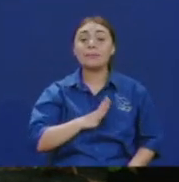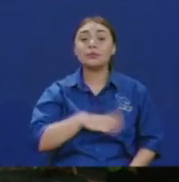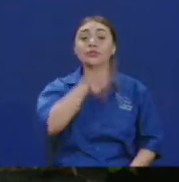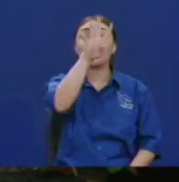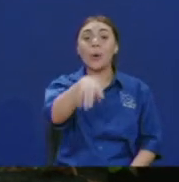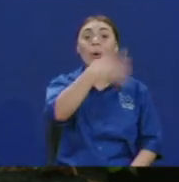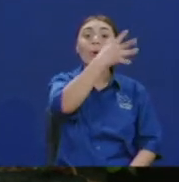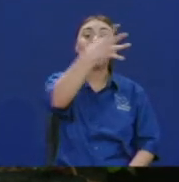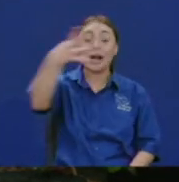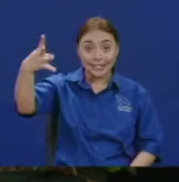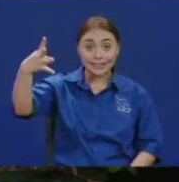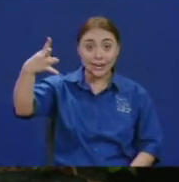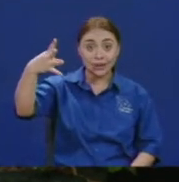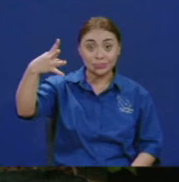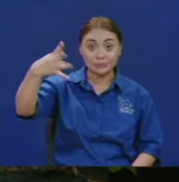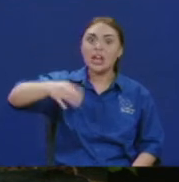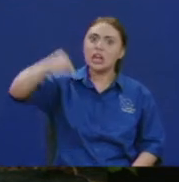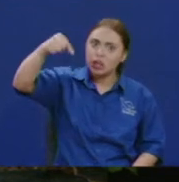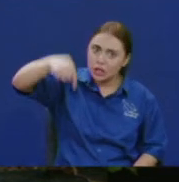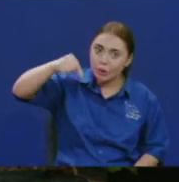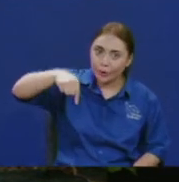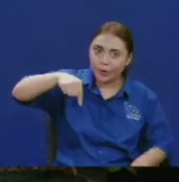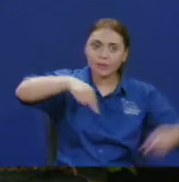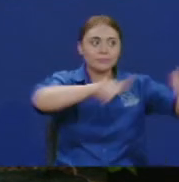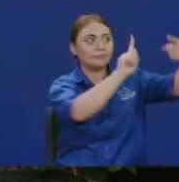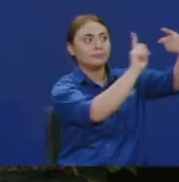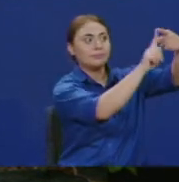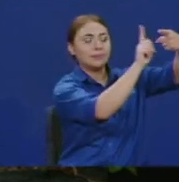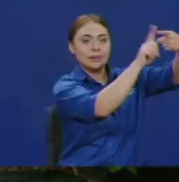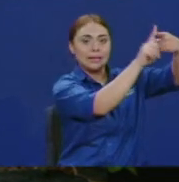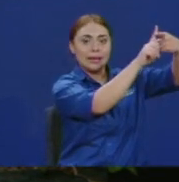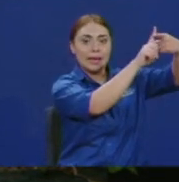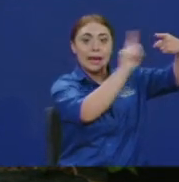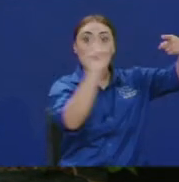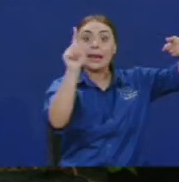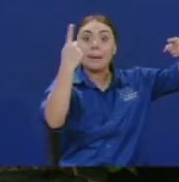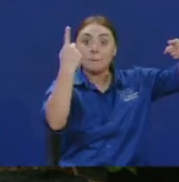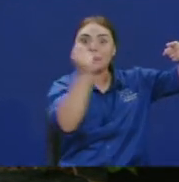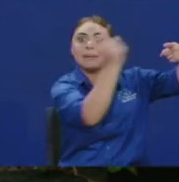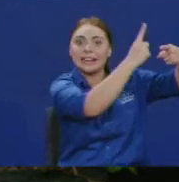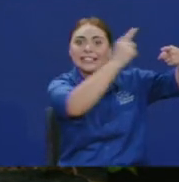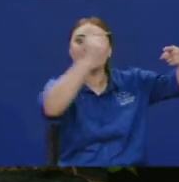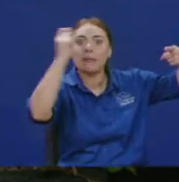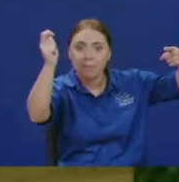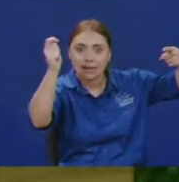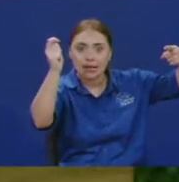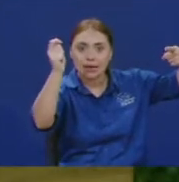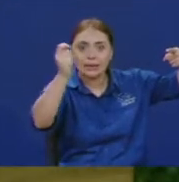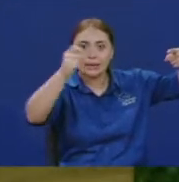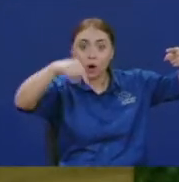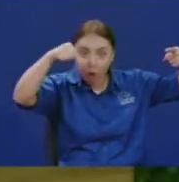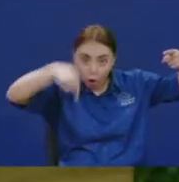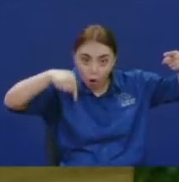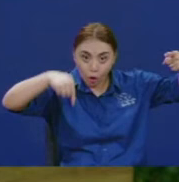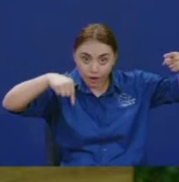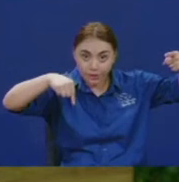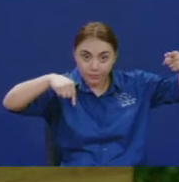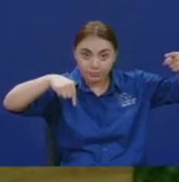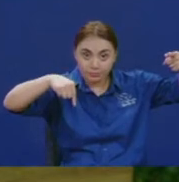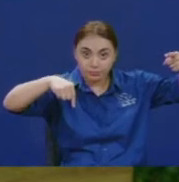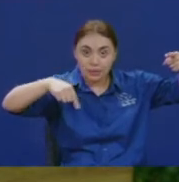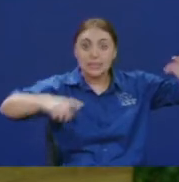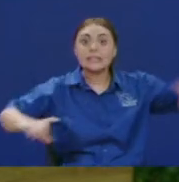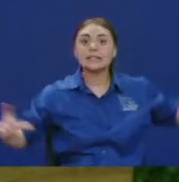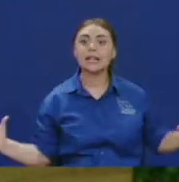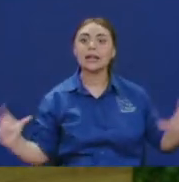son de Dios. El día de reposo es hoy, el mañana va a ser ese el día de reposo. No celebramos fiestas de